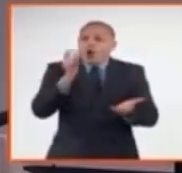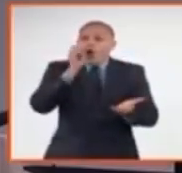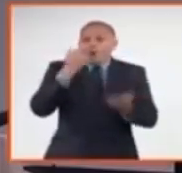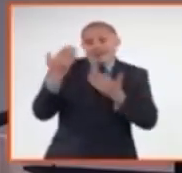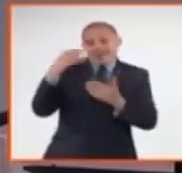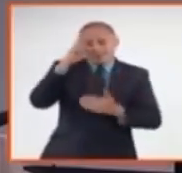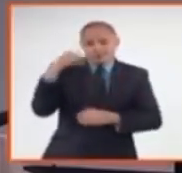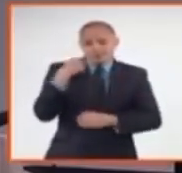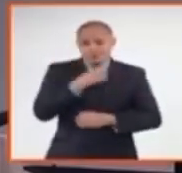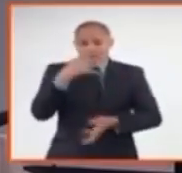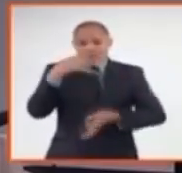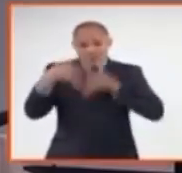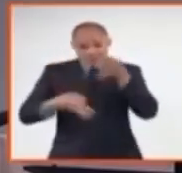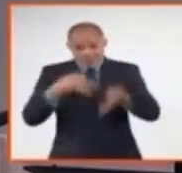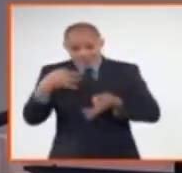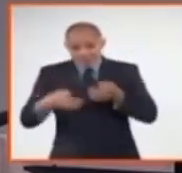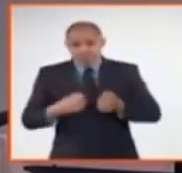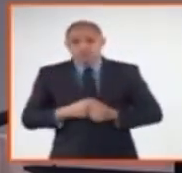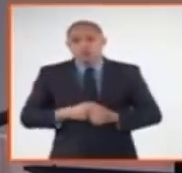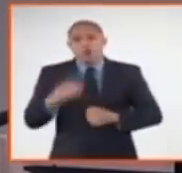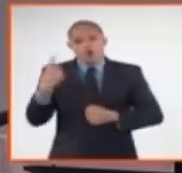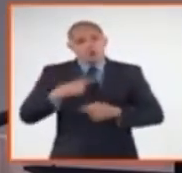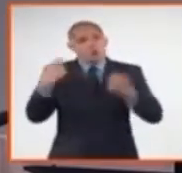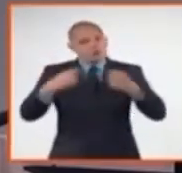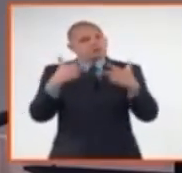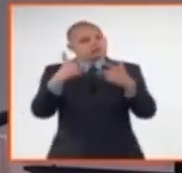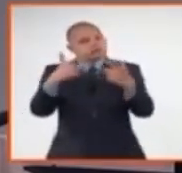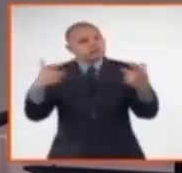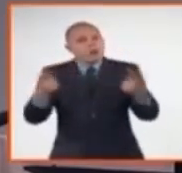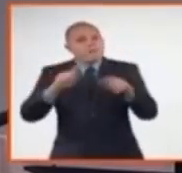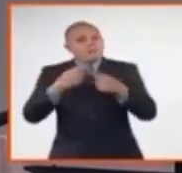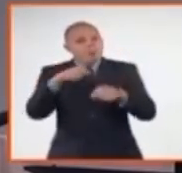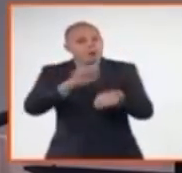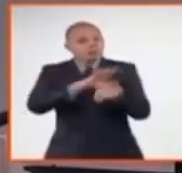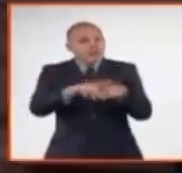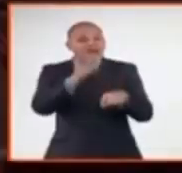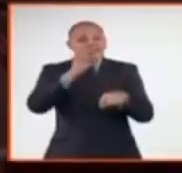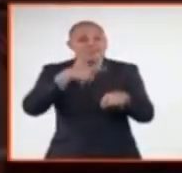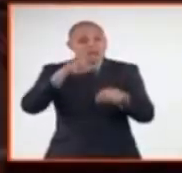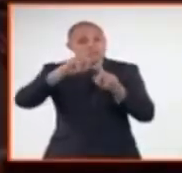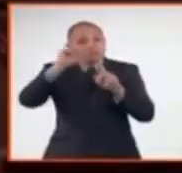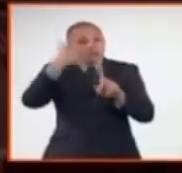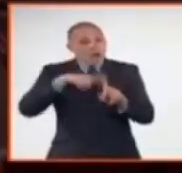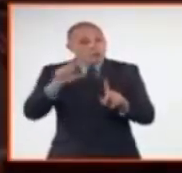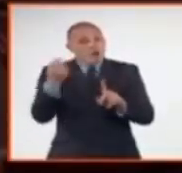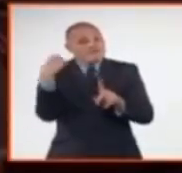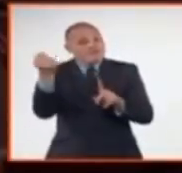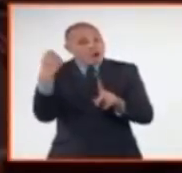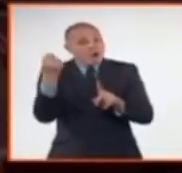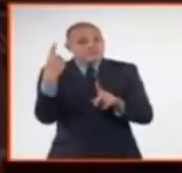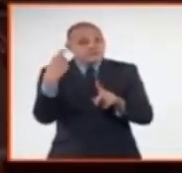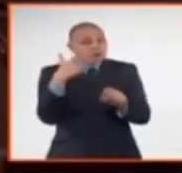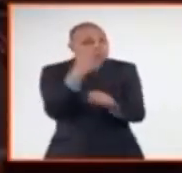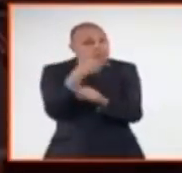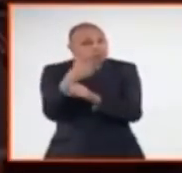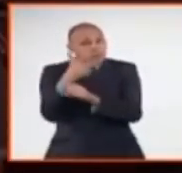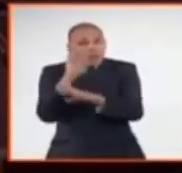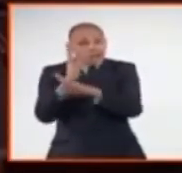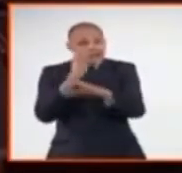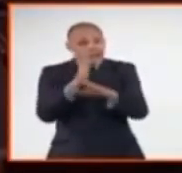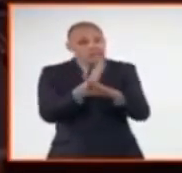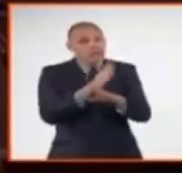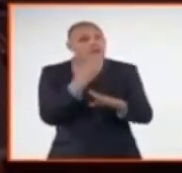debemos vacunar la única manera de poder enfrentar con más éxito este estaba esta vez hace para de tener